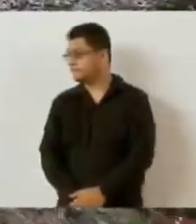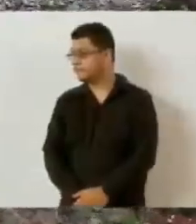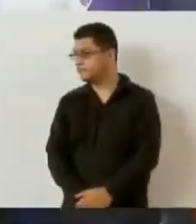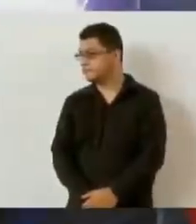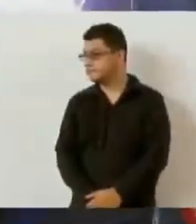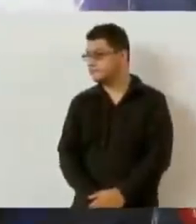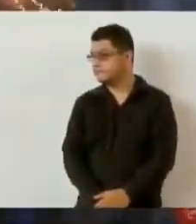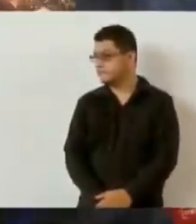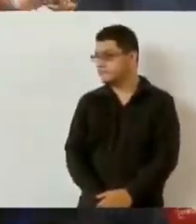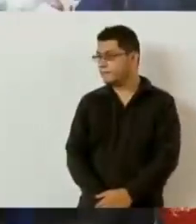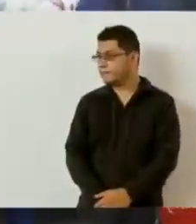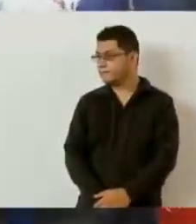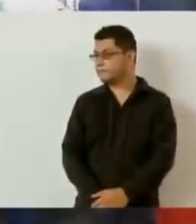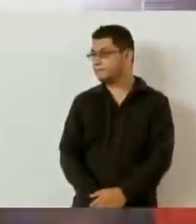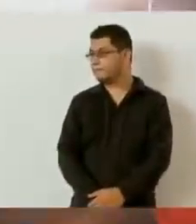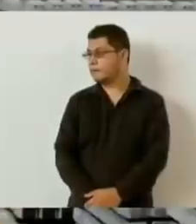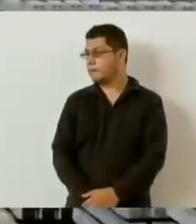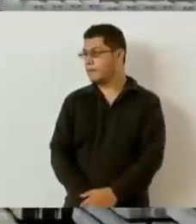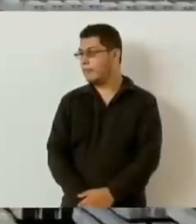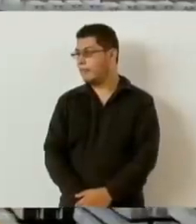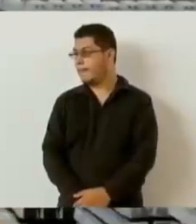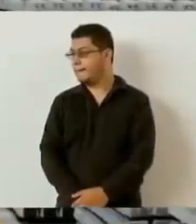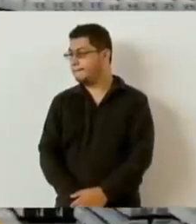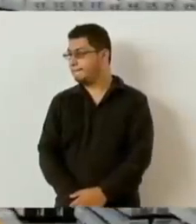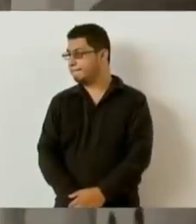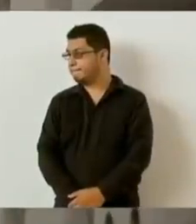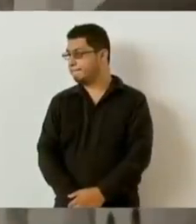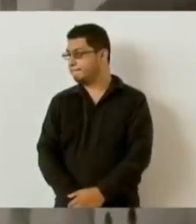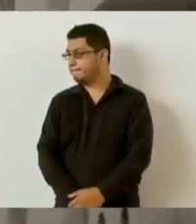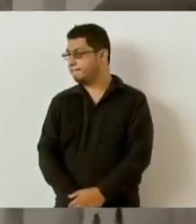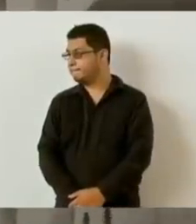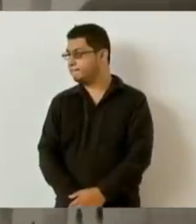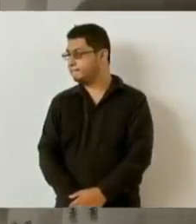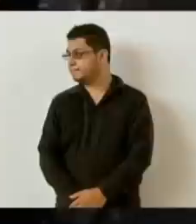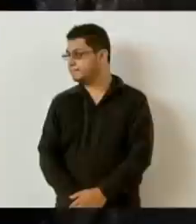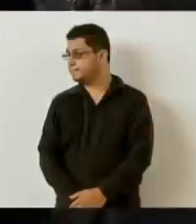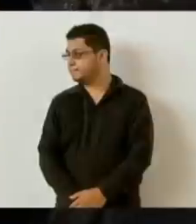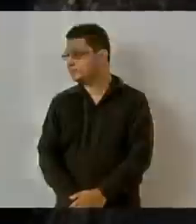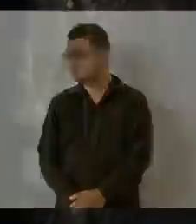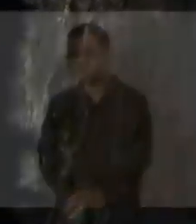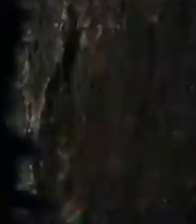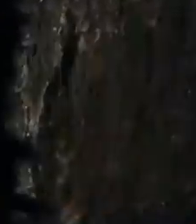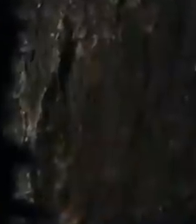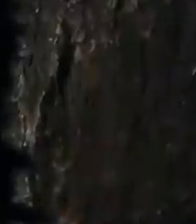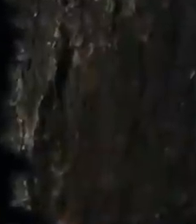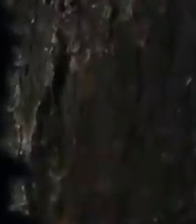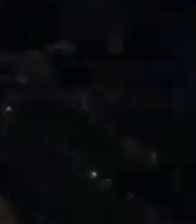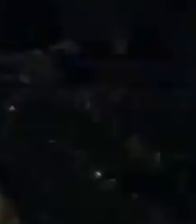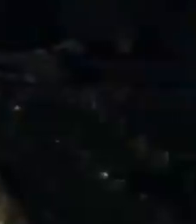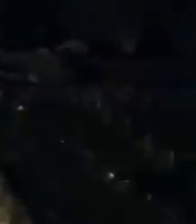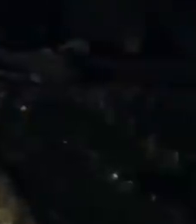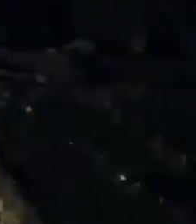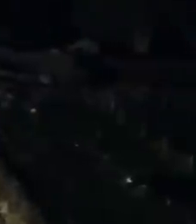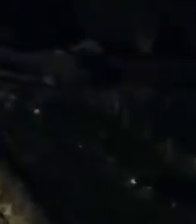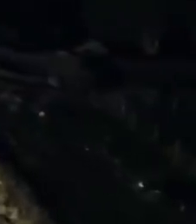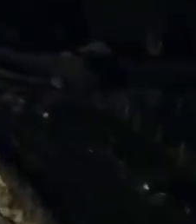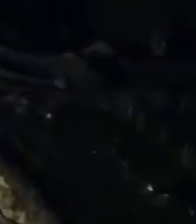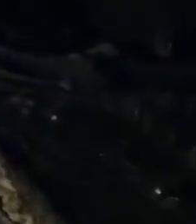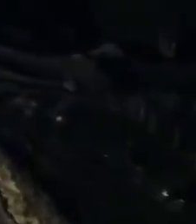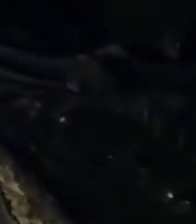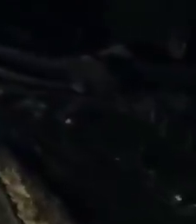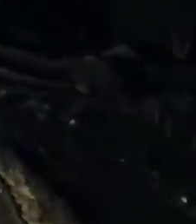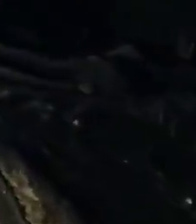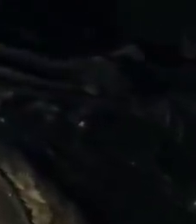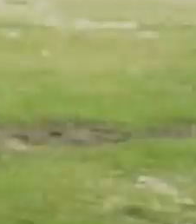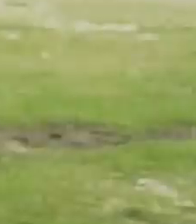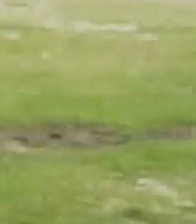vía y completamos la fabricación de casi 150.000 durmientes. En el Tren Maya trabajamos para generar cambios en